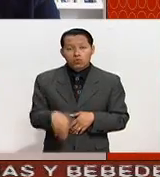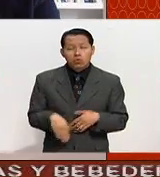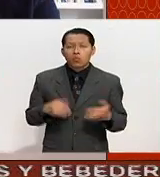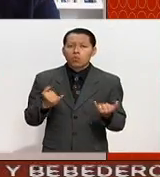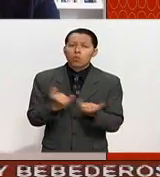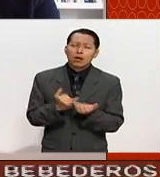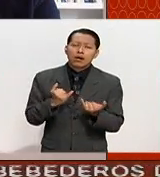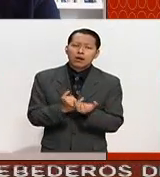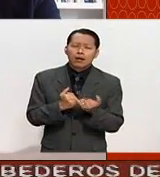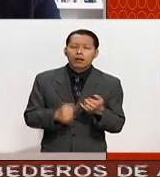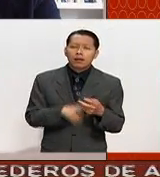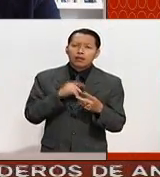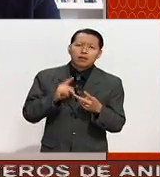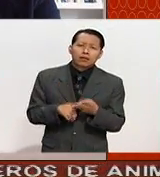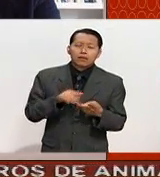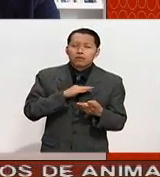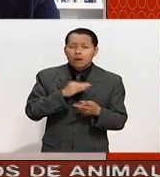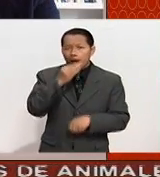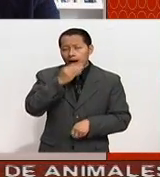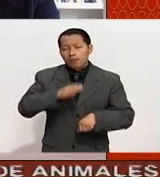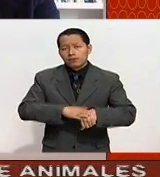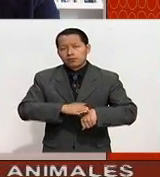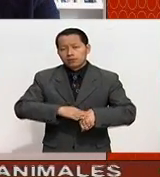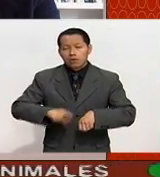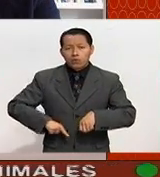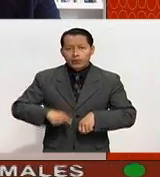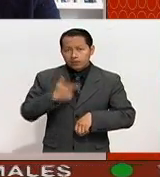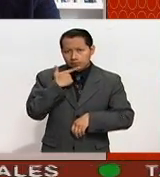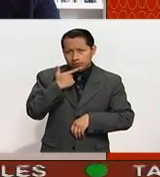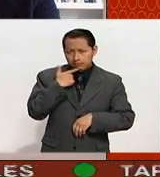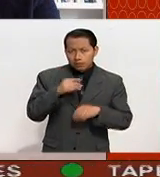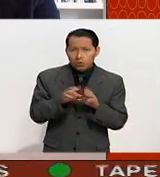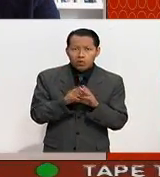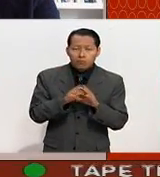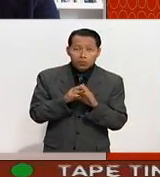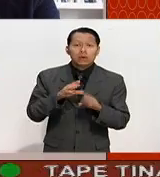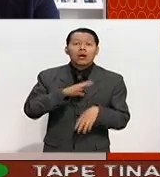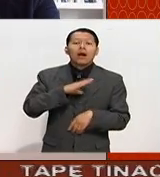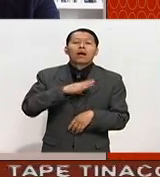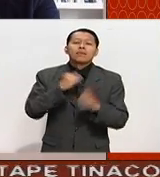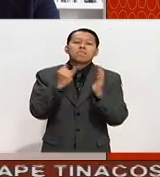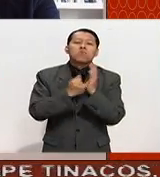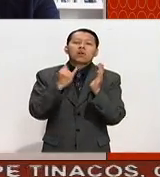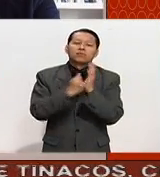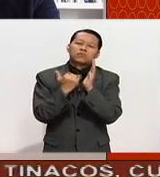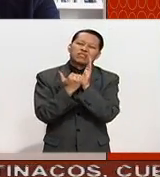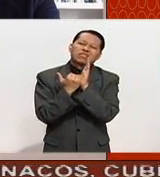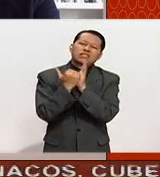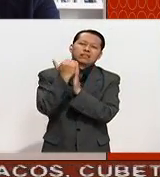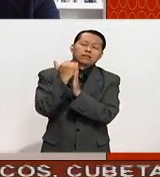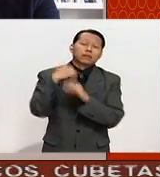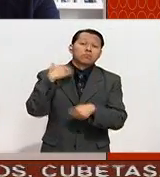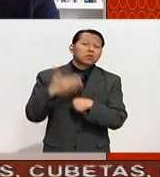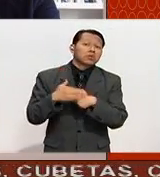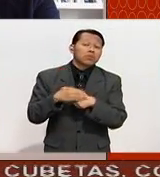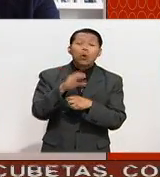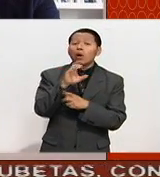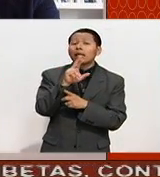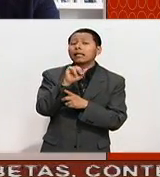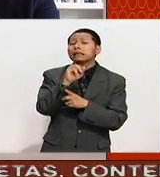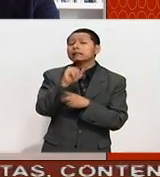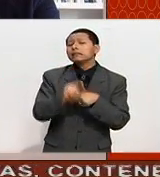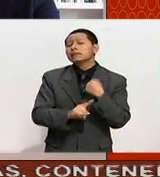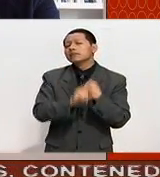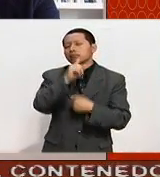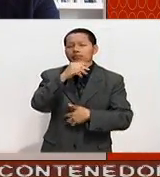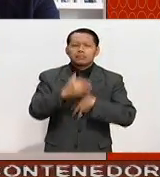que hizo o la advertencia que hizo el gobierno británico de que van a alzar los impuestos, de que se viene una crisis terrible para la